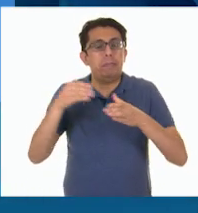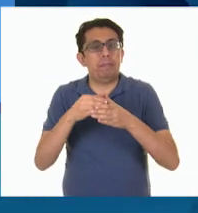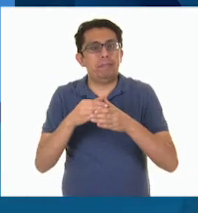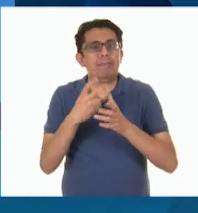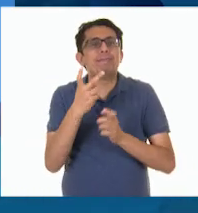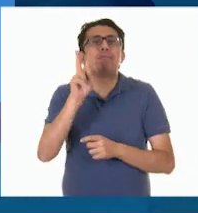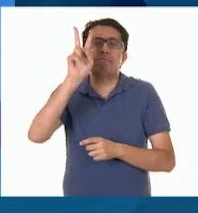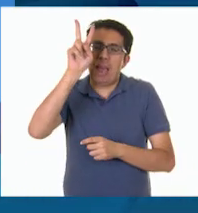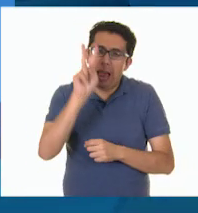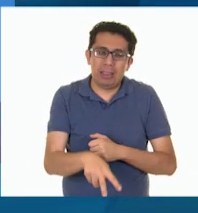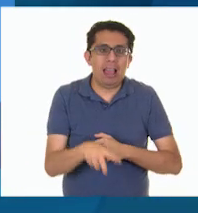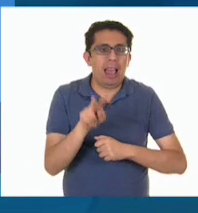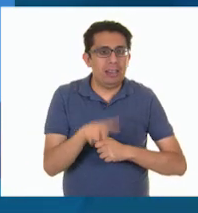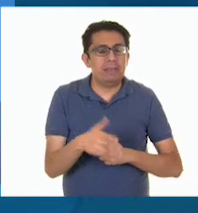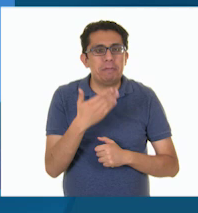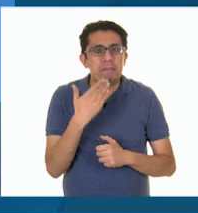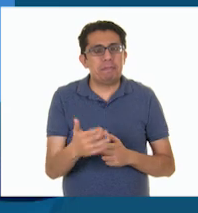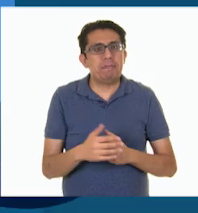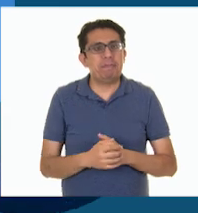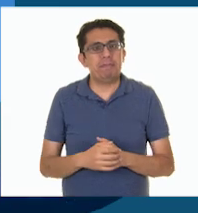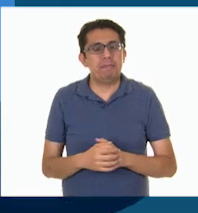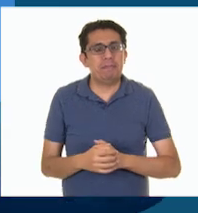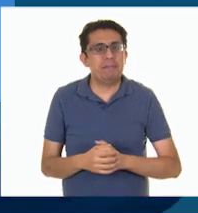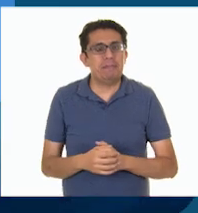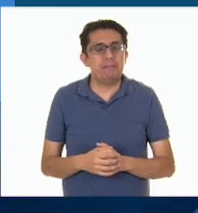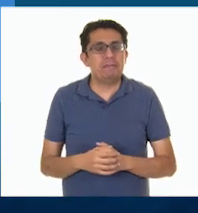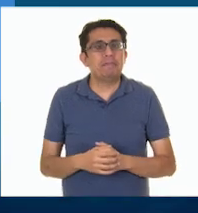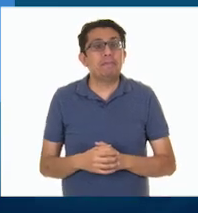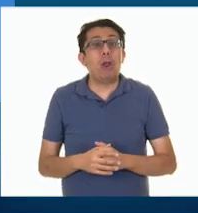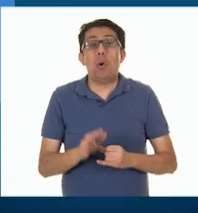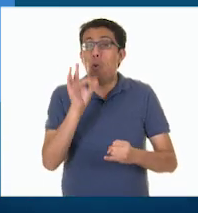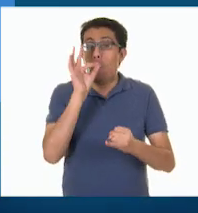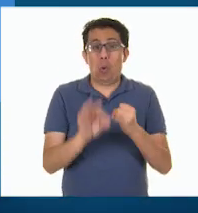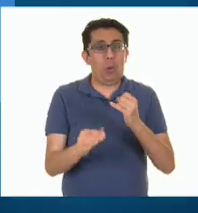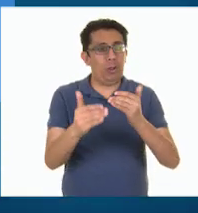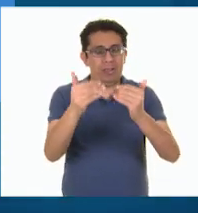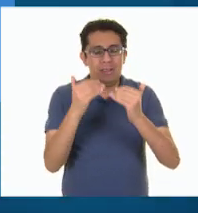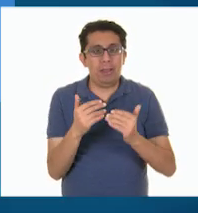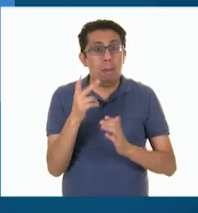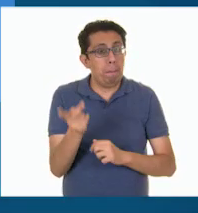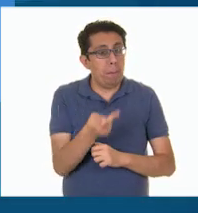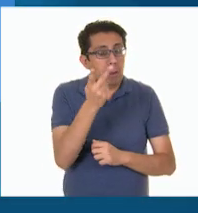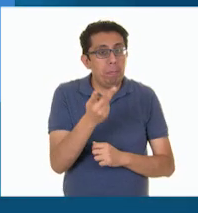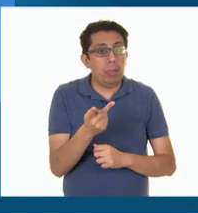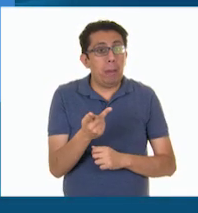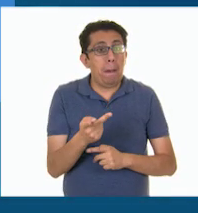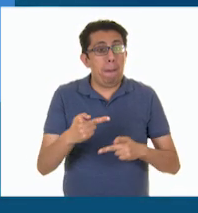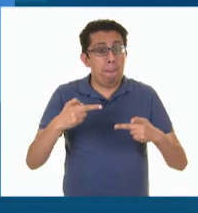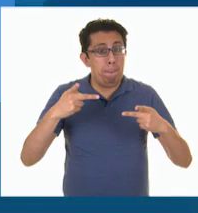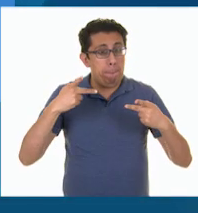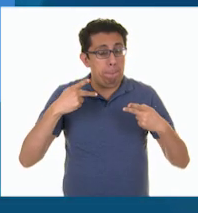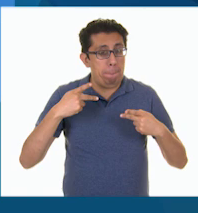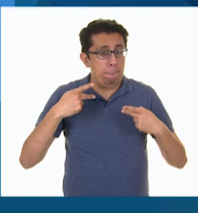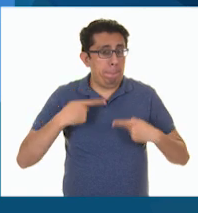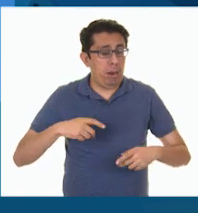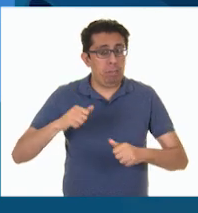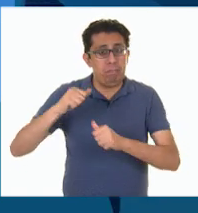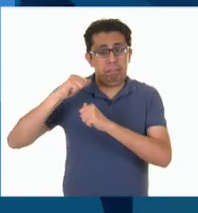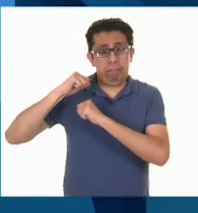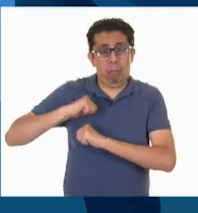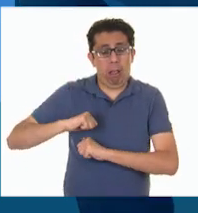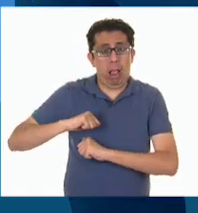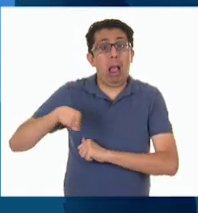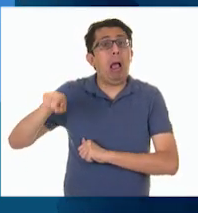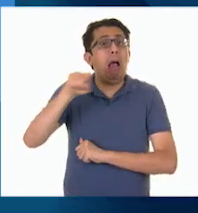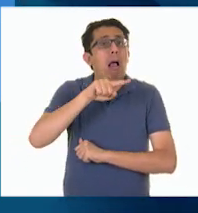Verdadero. Muy bien. Y la última. Las autoridades jamás se equivocan al